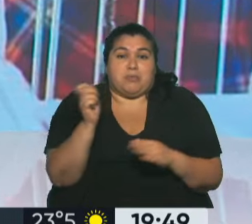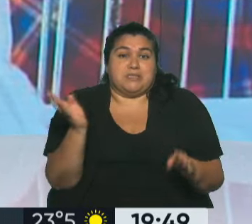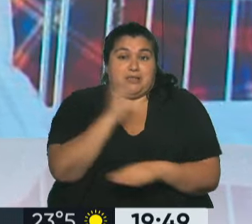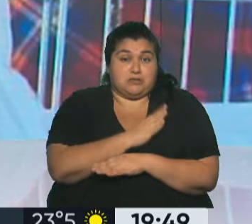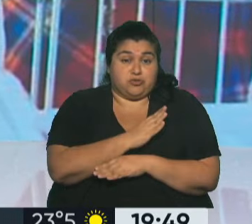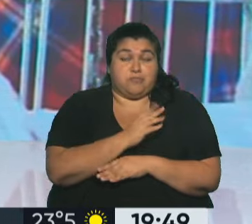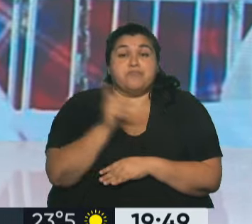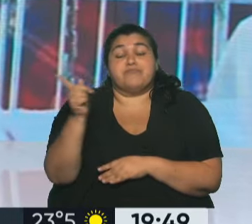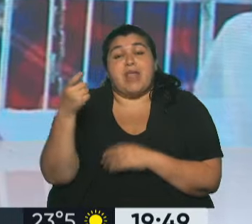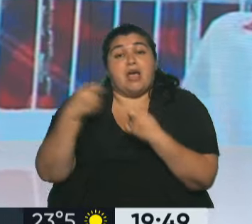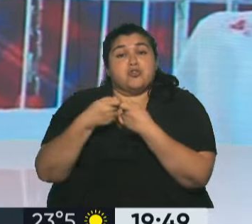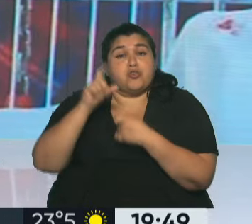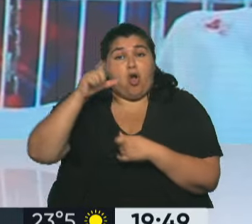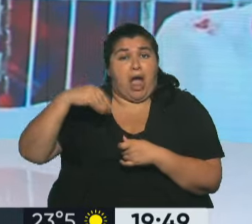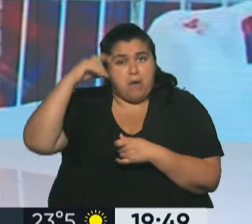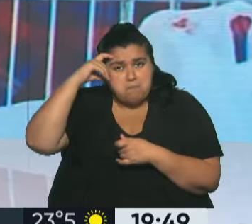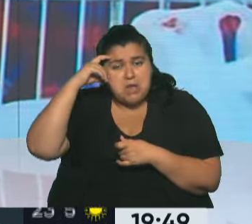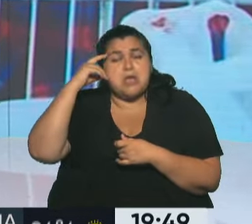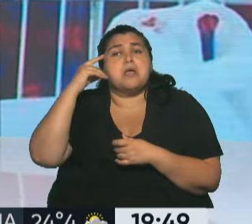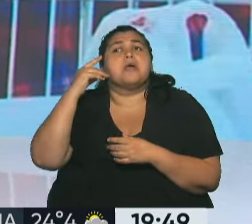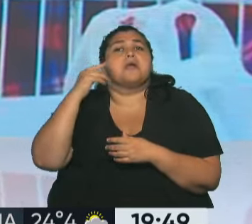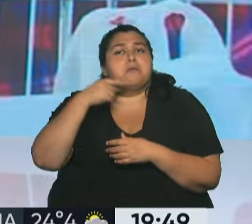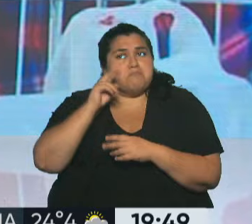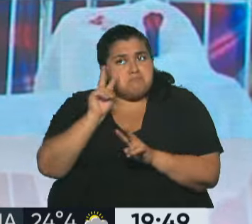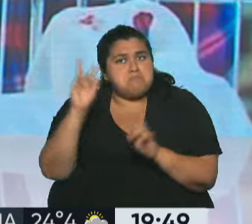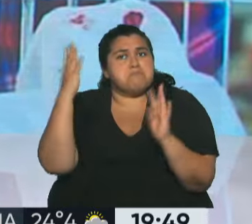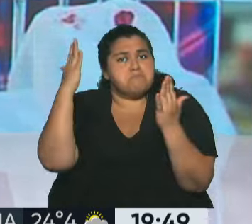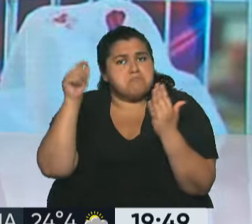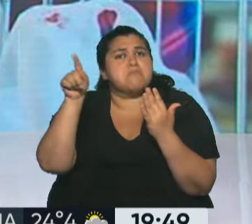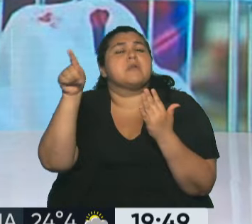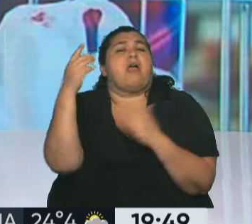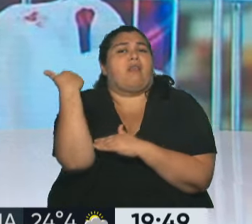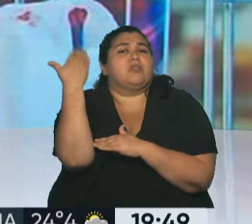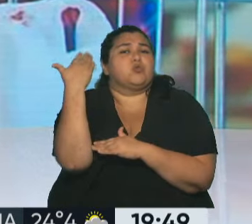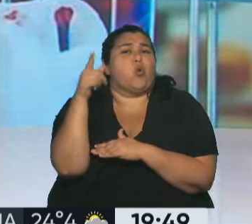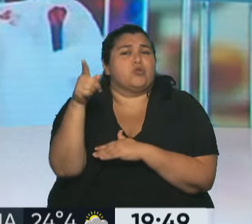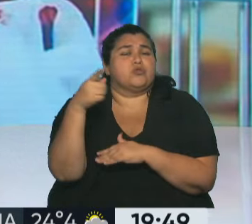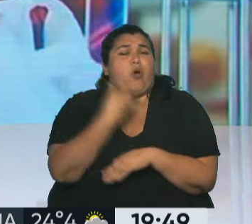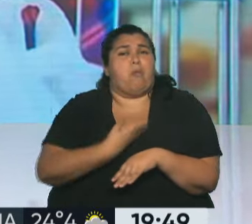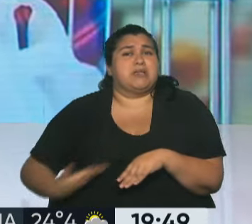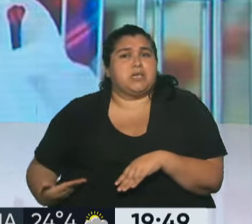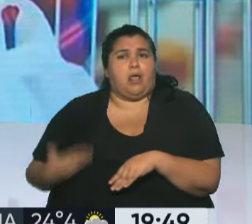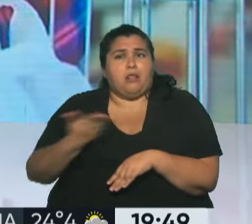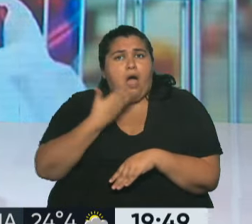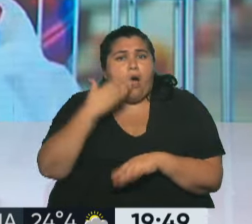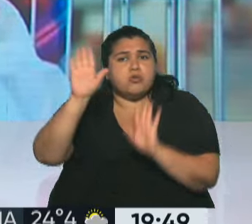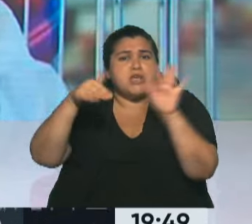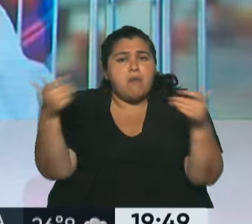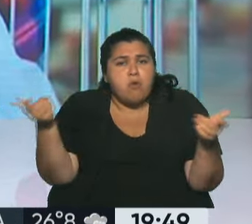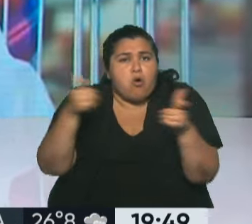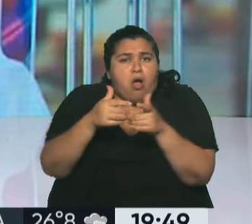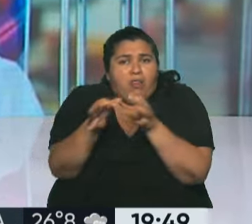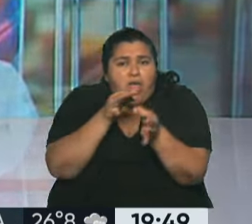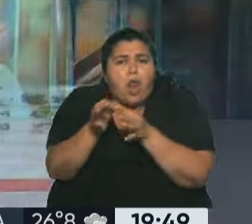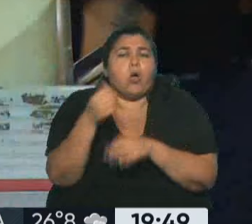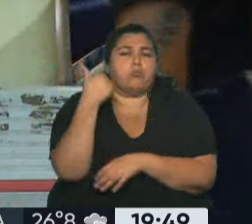de todas maneras valoró mucho el llamado al diálogo que ha formulado en el discurso de apertura de las sesiones ordinarias el presidente Javier